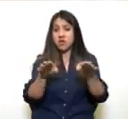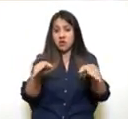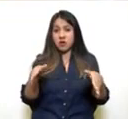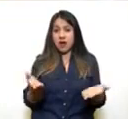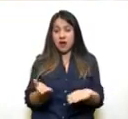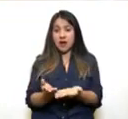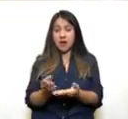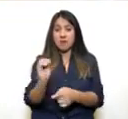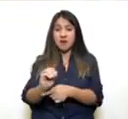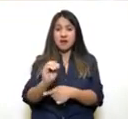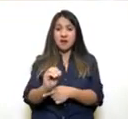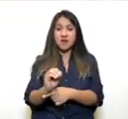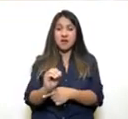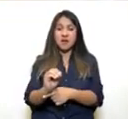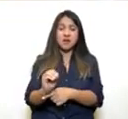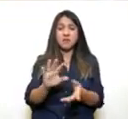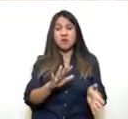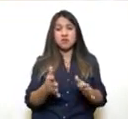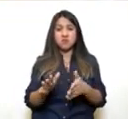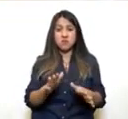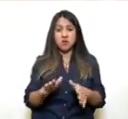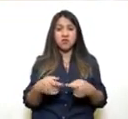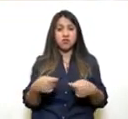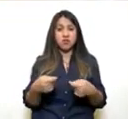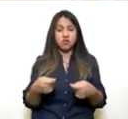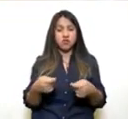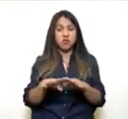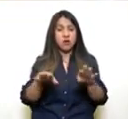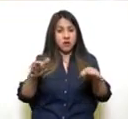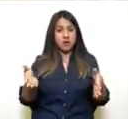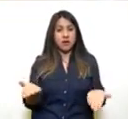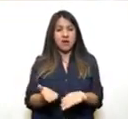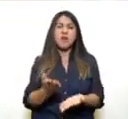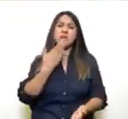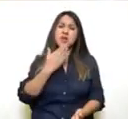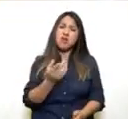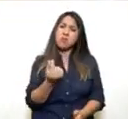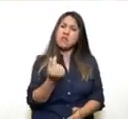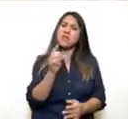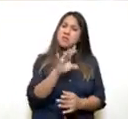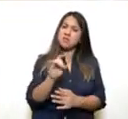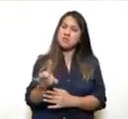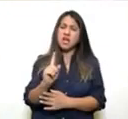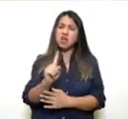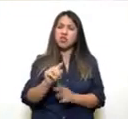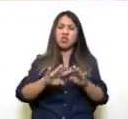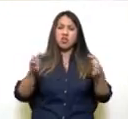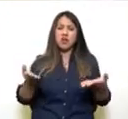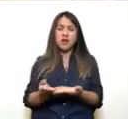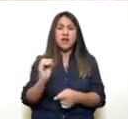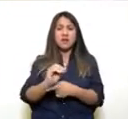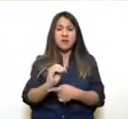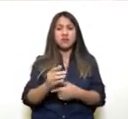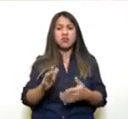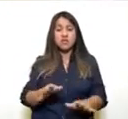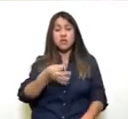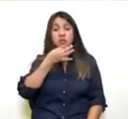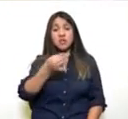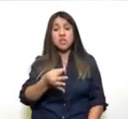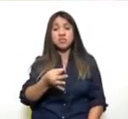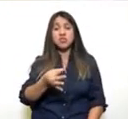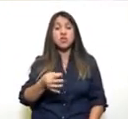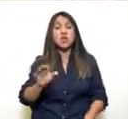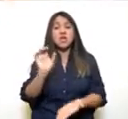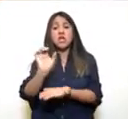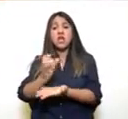mercadería que aproximadamente de su costo creo que hubiese sido mucho mejor y lo he dicho sin embargo no hemos sido escuchados